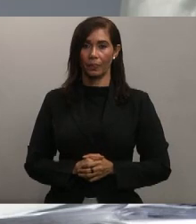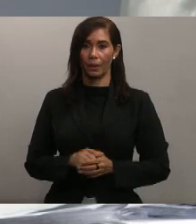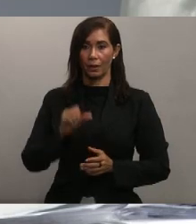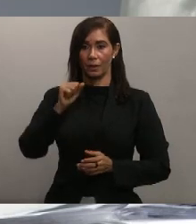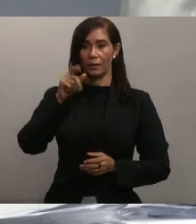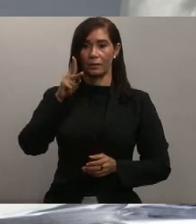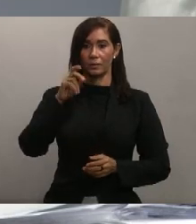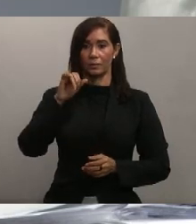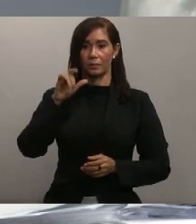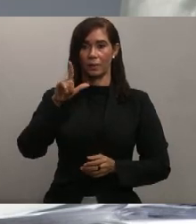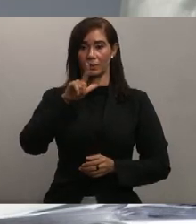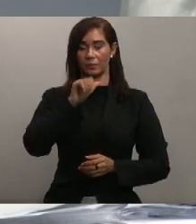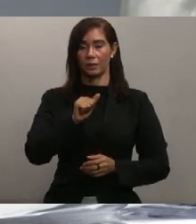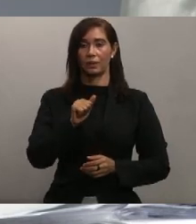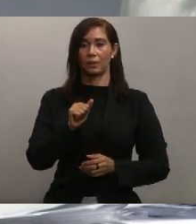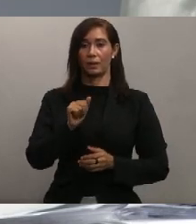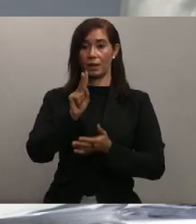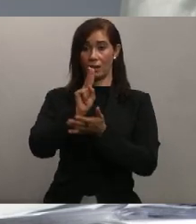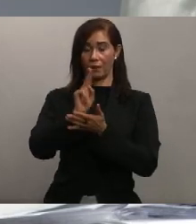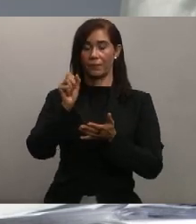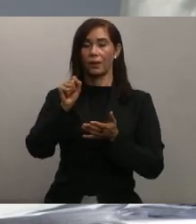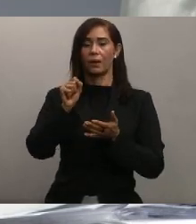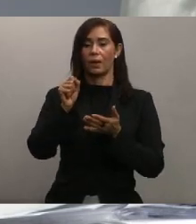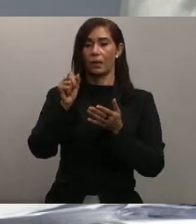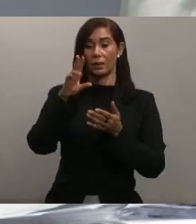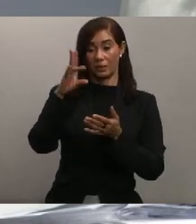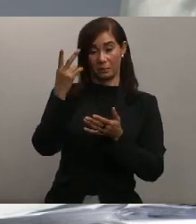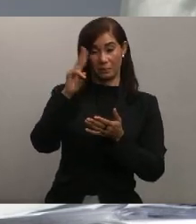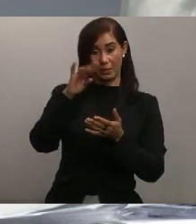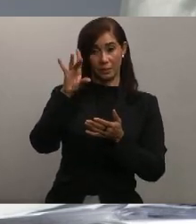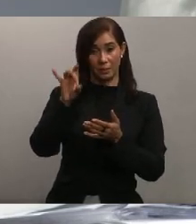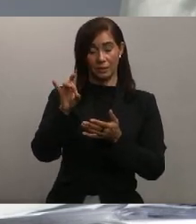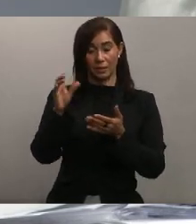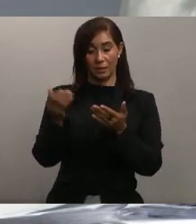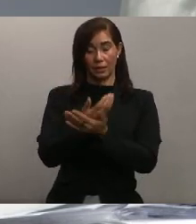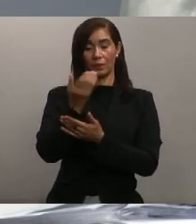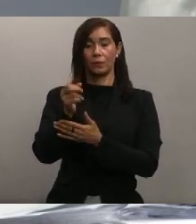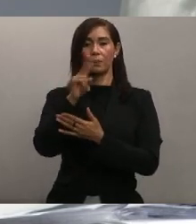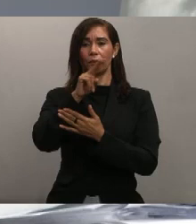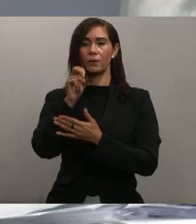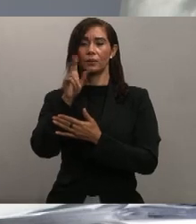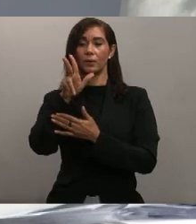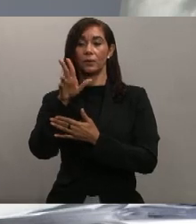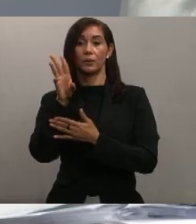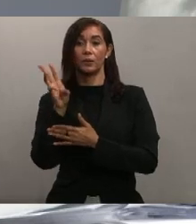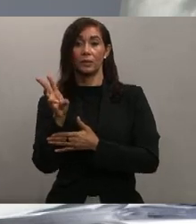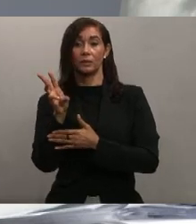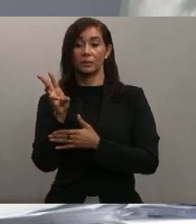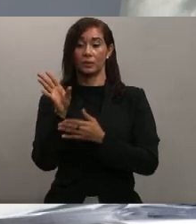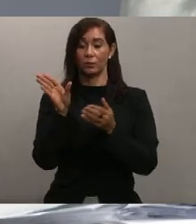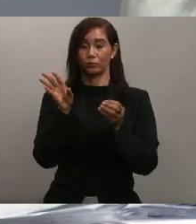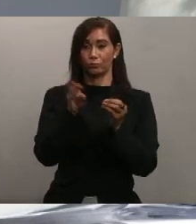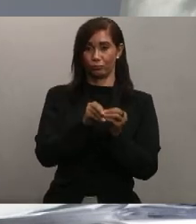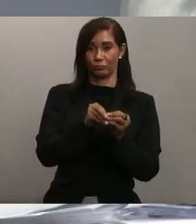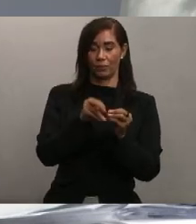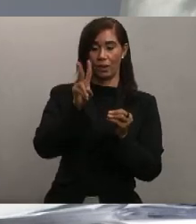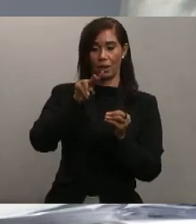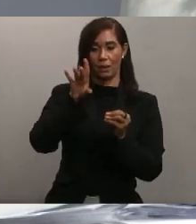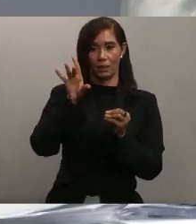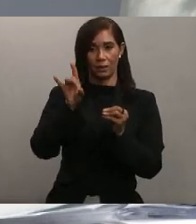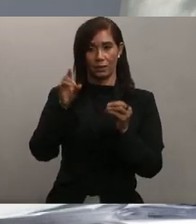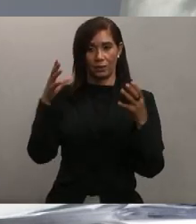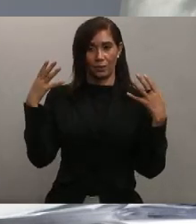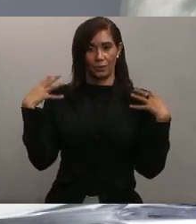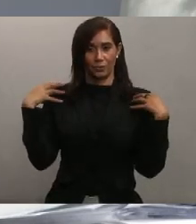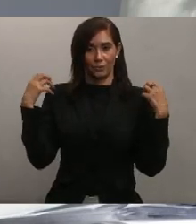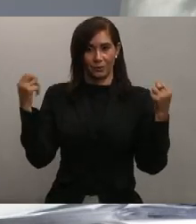Espaillat, 27 casos nuevos, 236 acumulados, 28